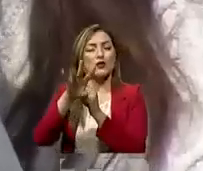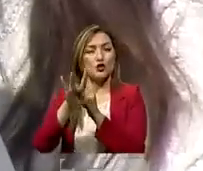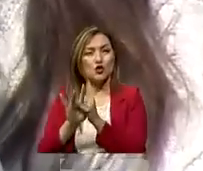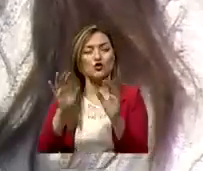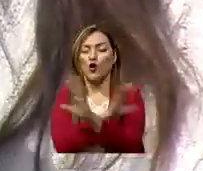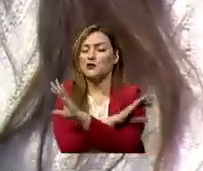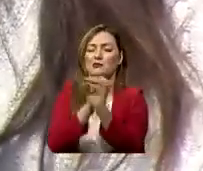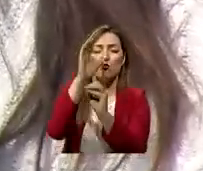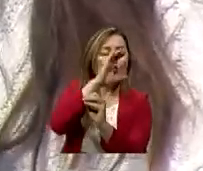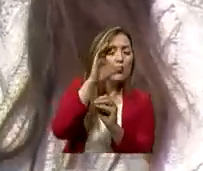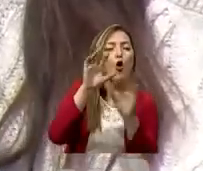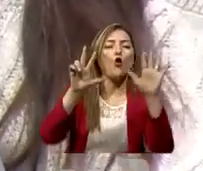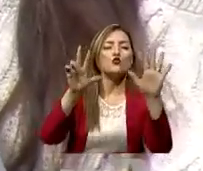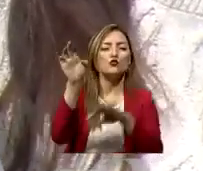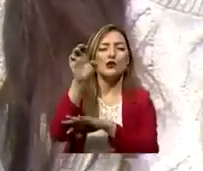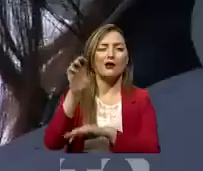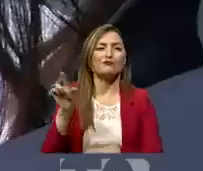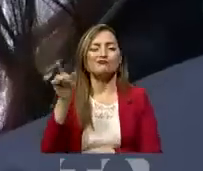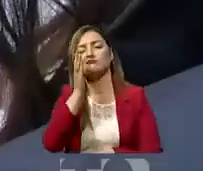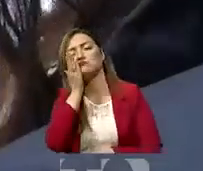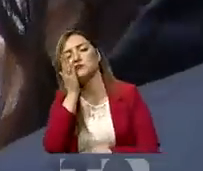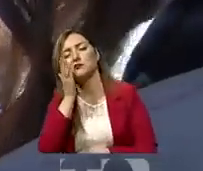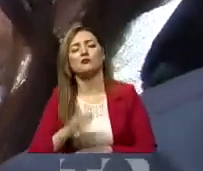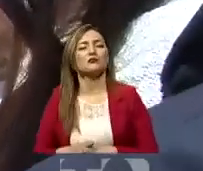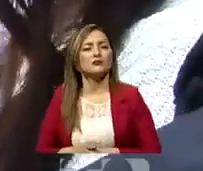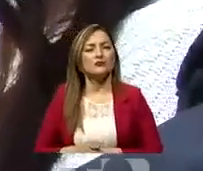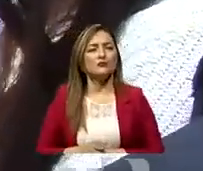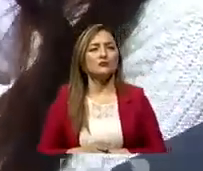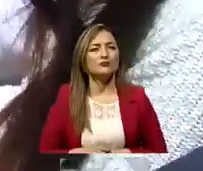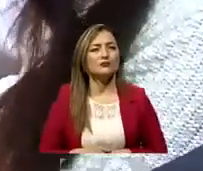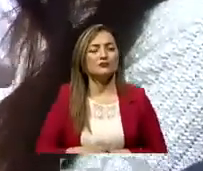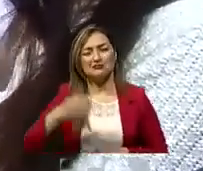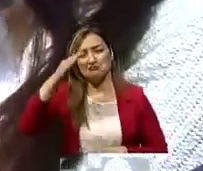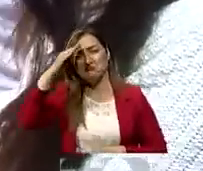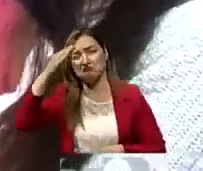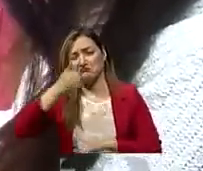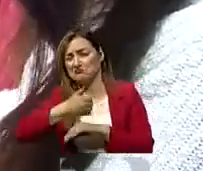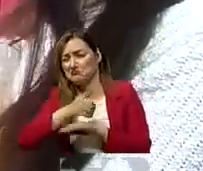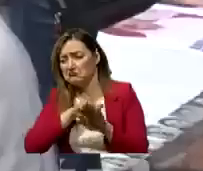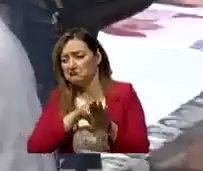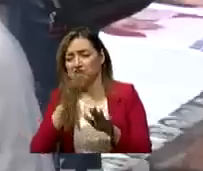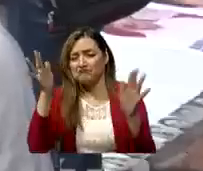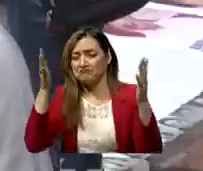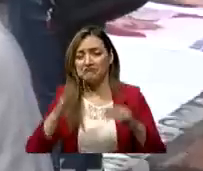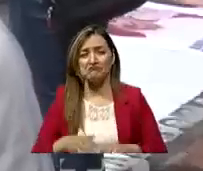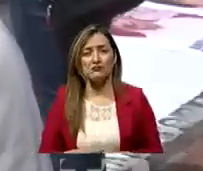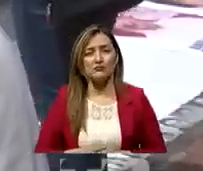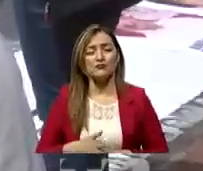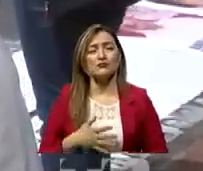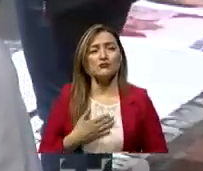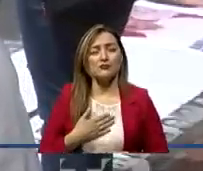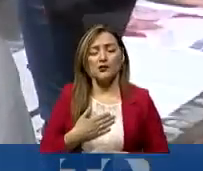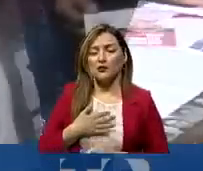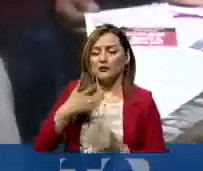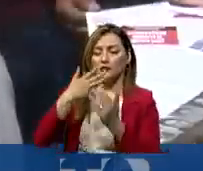es la madre de Jennifer. Con preocupación asegura que no ha sentido respaldo de las autoridades. Yo acudí a